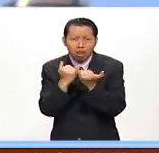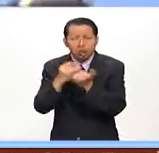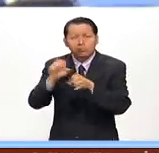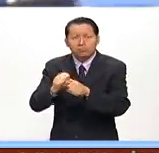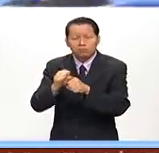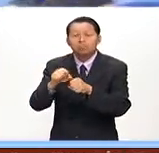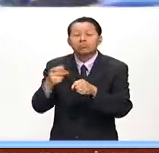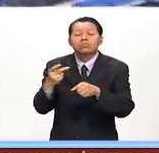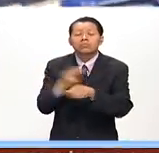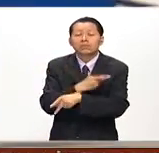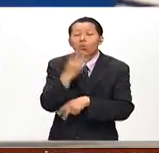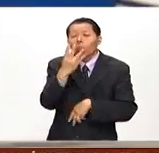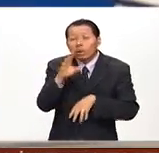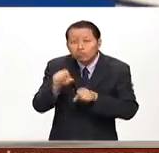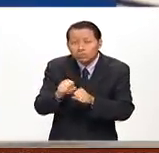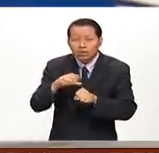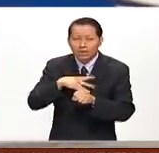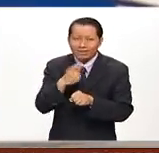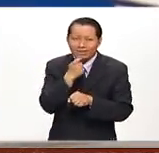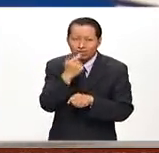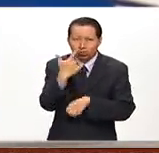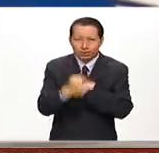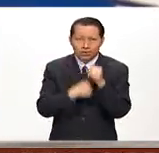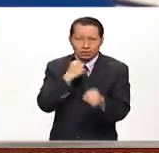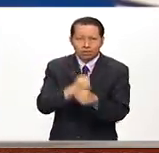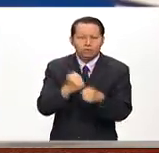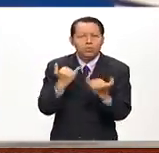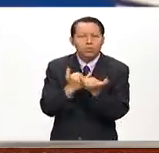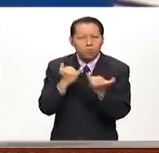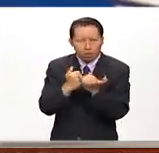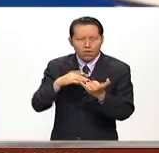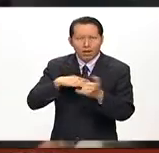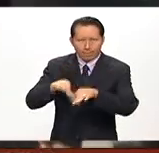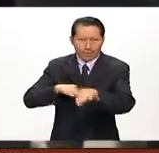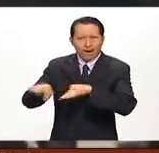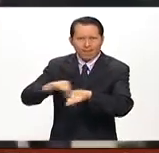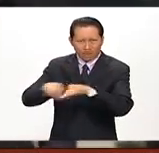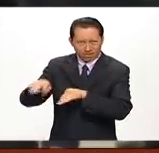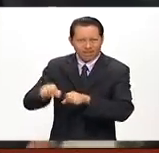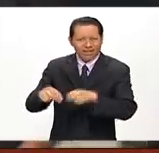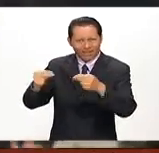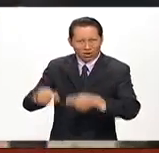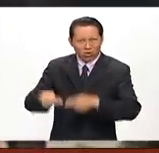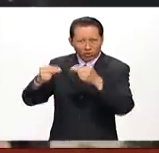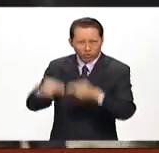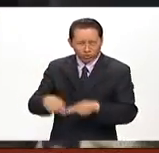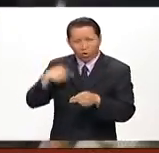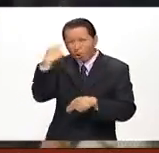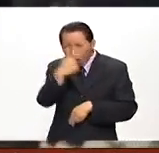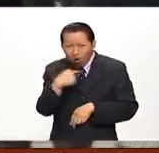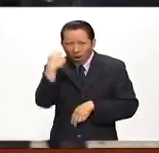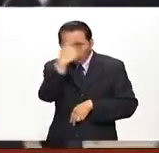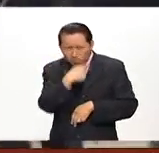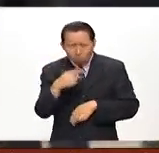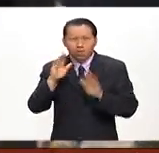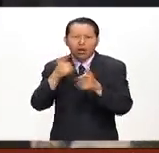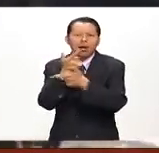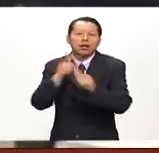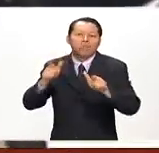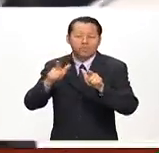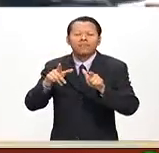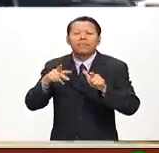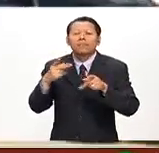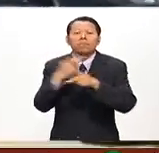4 retenidos había un niño de 7 años y empleados del local que fueron liberados después de varias horas, mientras que el asaltante atrincherado